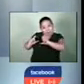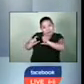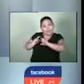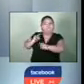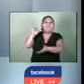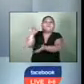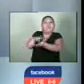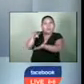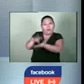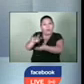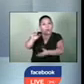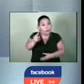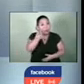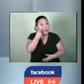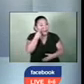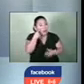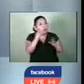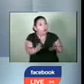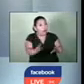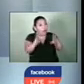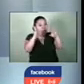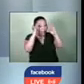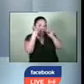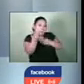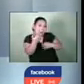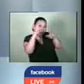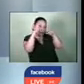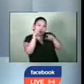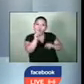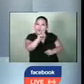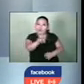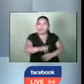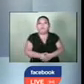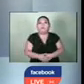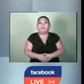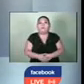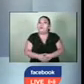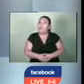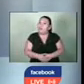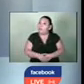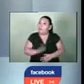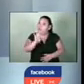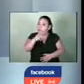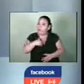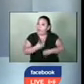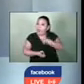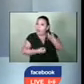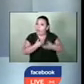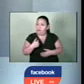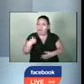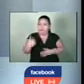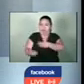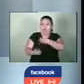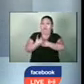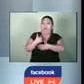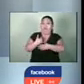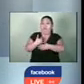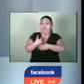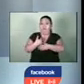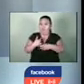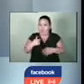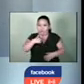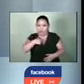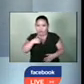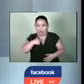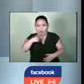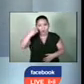extorsionar. Mucha atención con esta información. Una vez incluso, les cuento, me reclamaron por